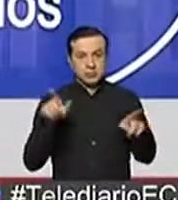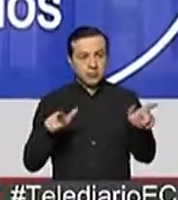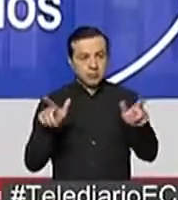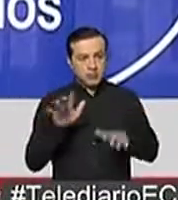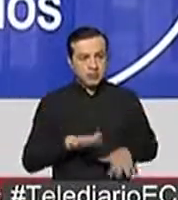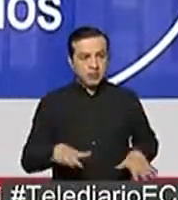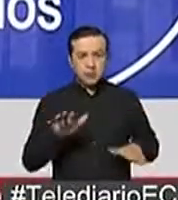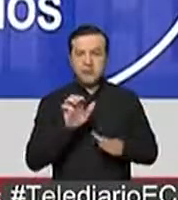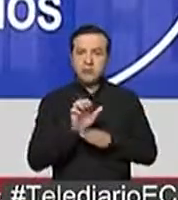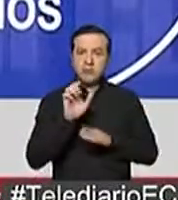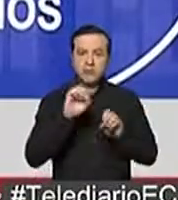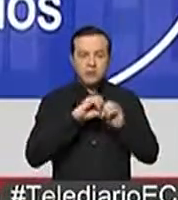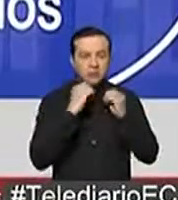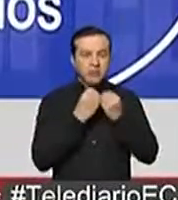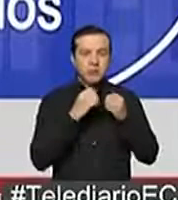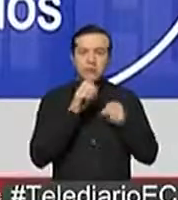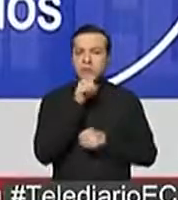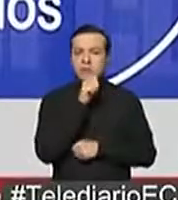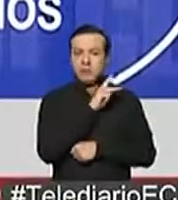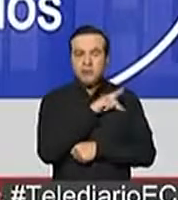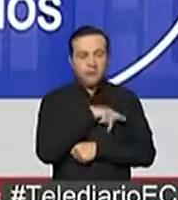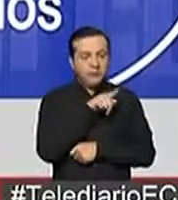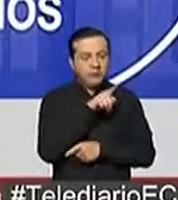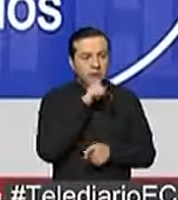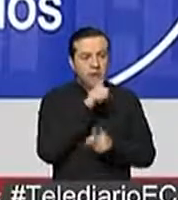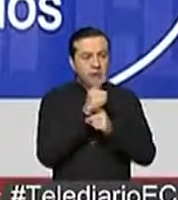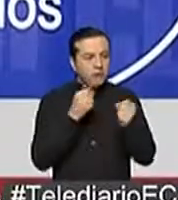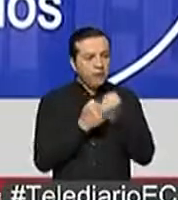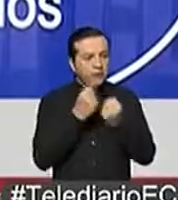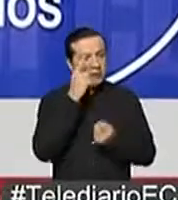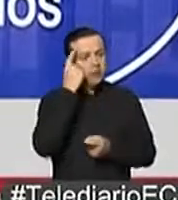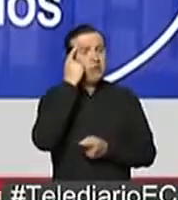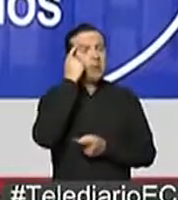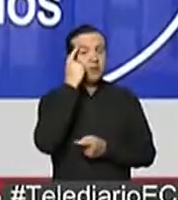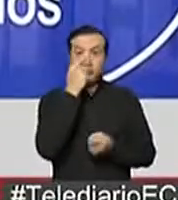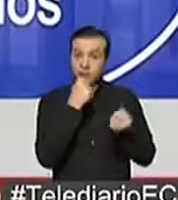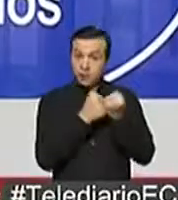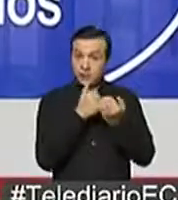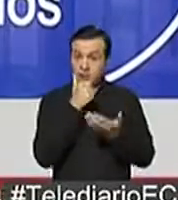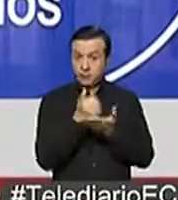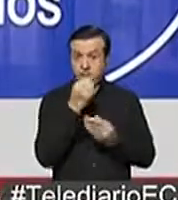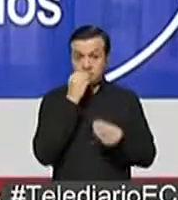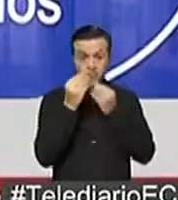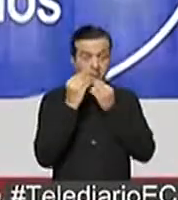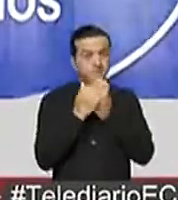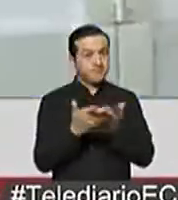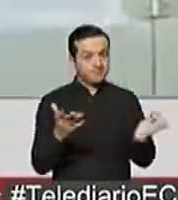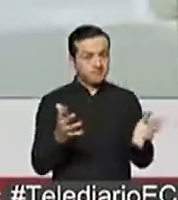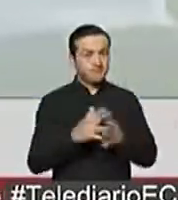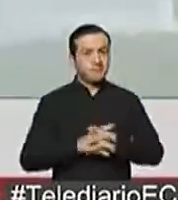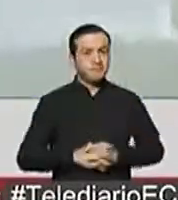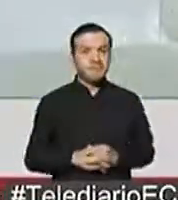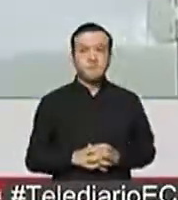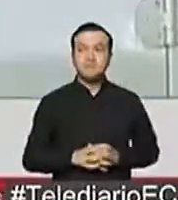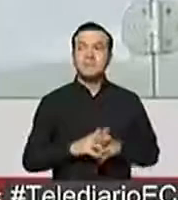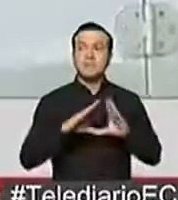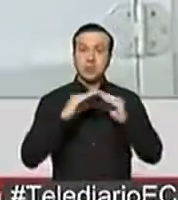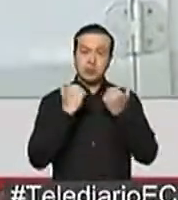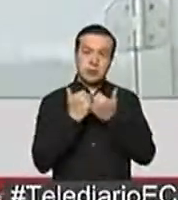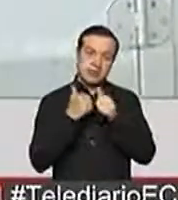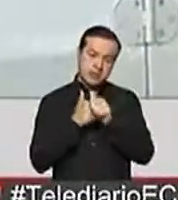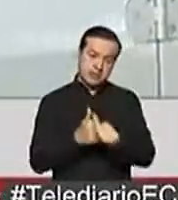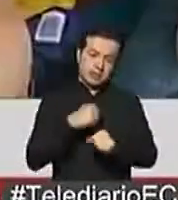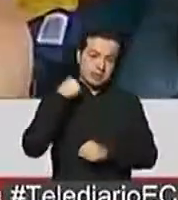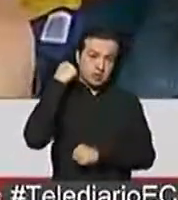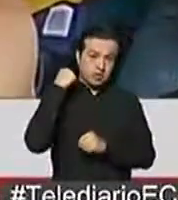población ecuatoriana y organizaciones privadas son las que surten de alimentación este espacio. El Comité Permanente de